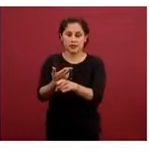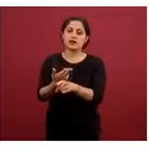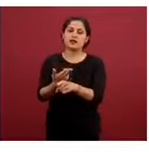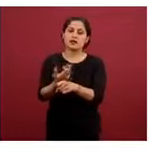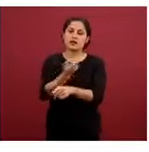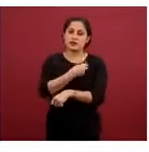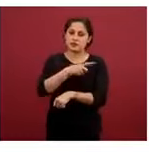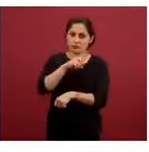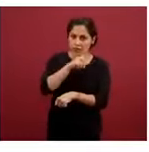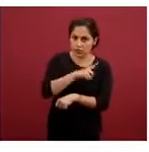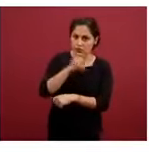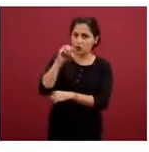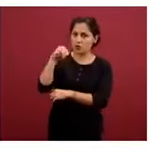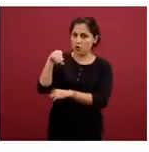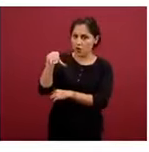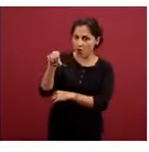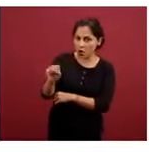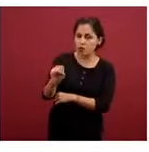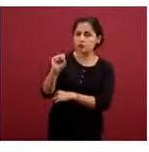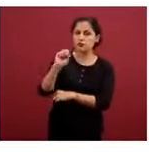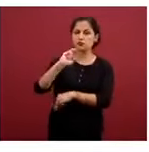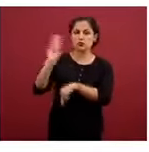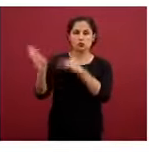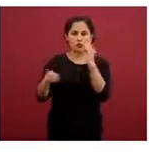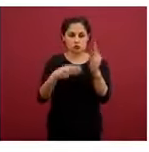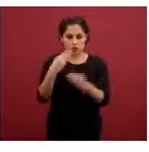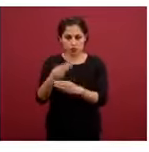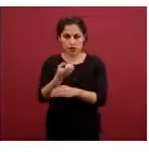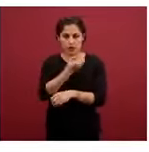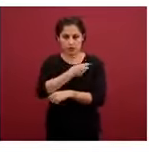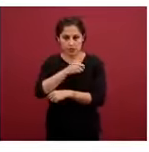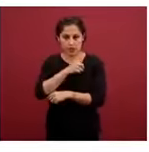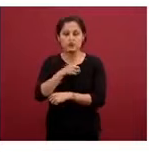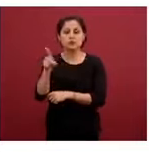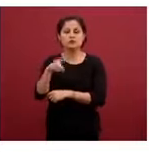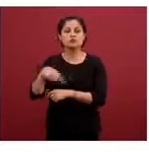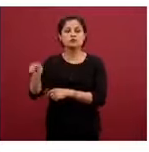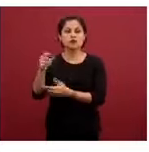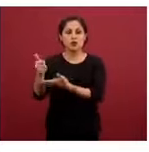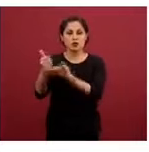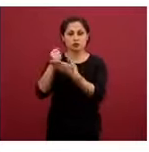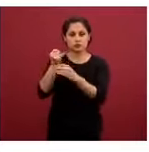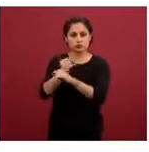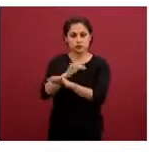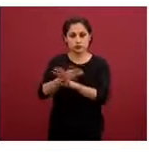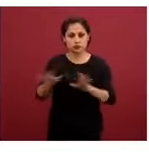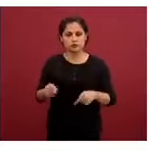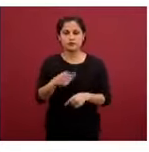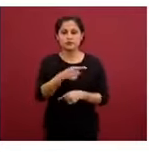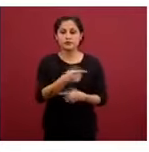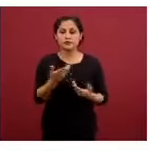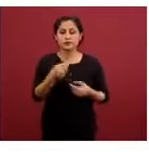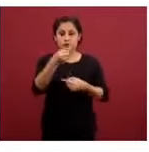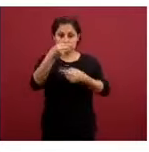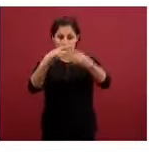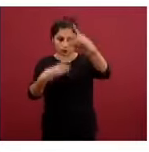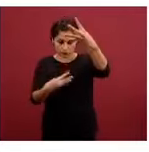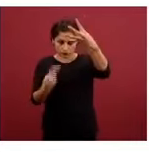Mundial de la Salud. Tiene 6 opciones, del 0 al 5, y asumiendo que yo ahorita envío la